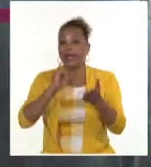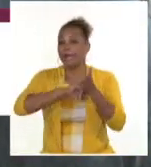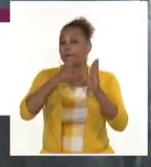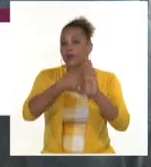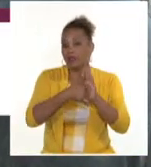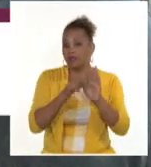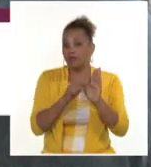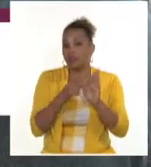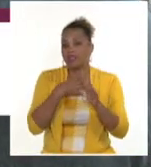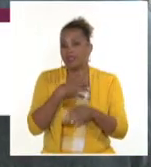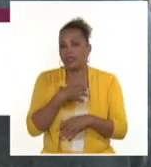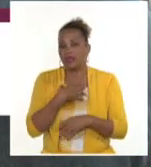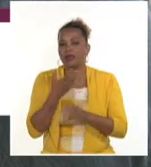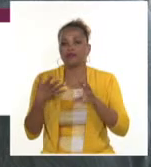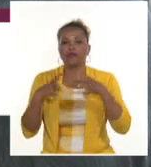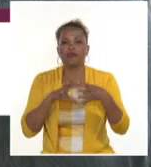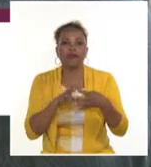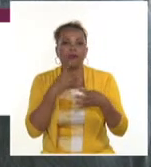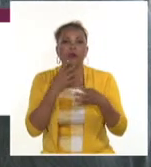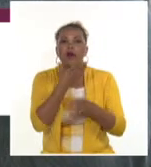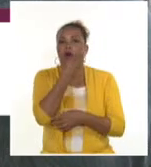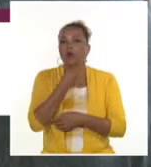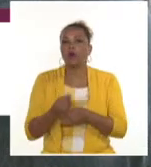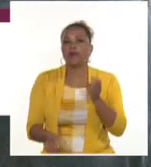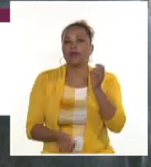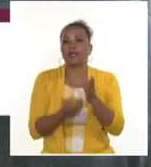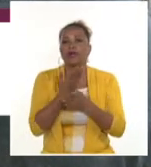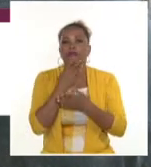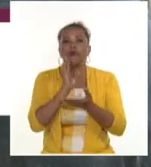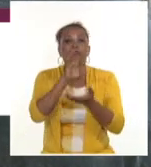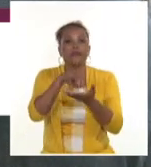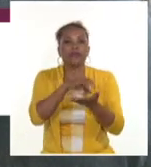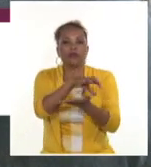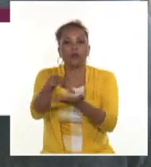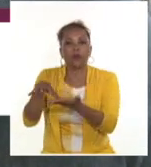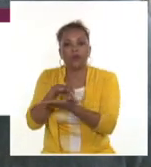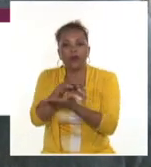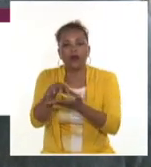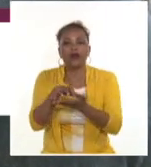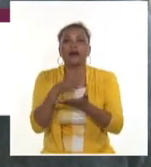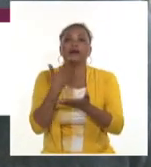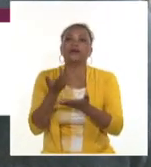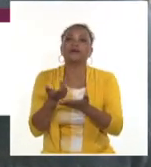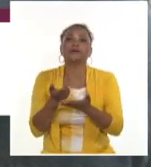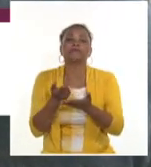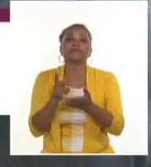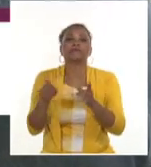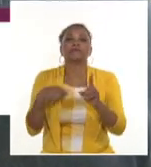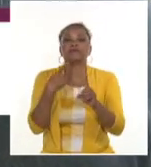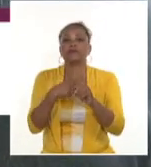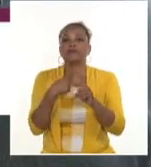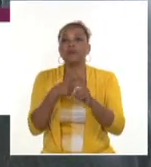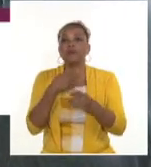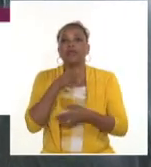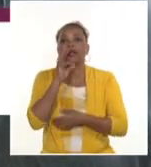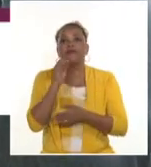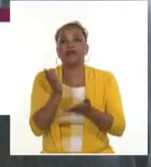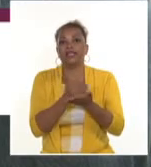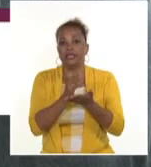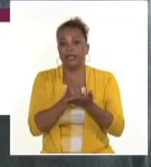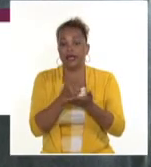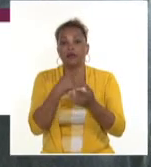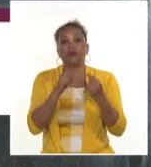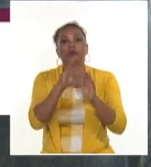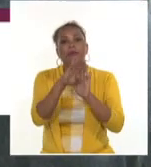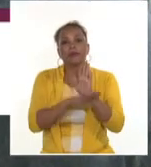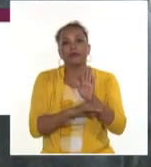espectáculo tiene la brigada de jóvenes creadores cine en los barrios la brigada arte joven además de el café literario la comarca con una programación